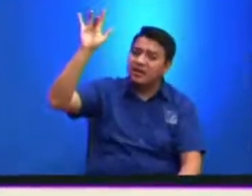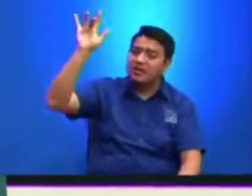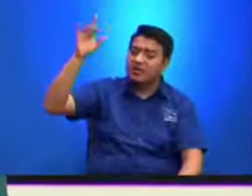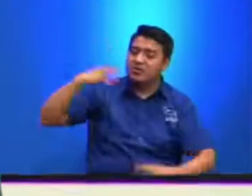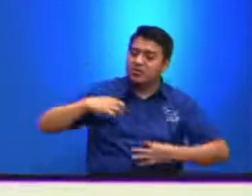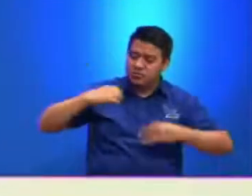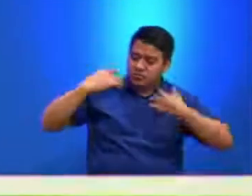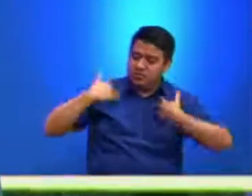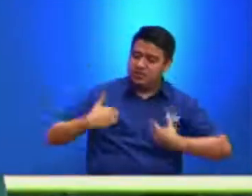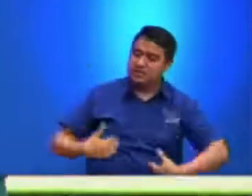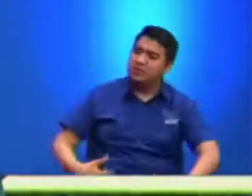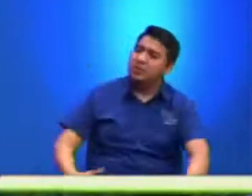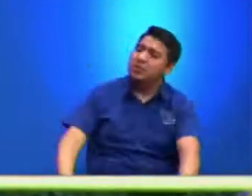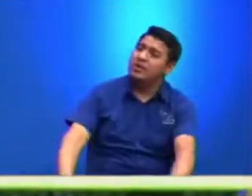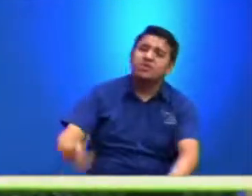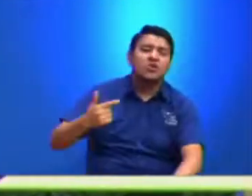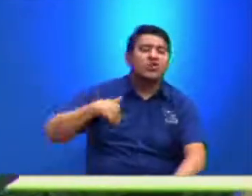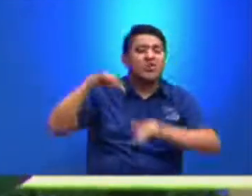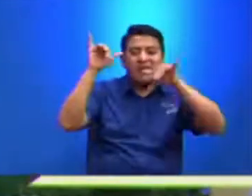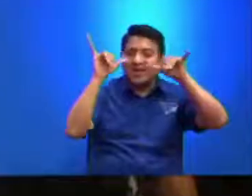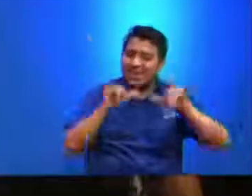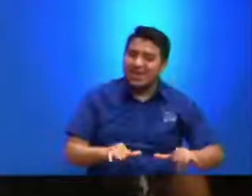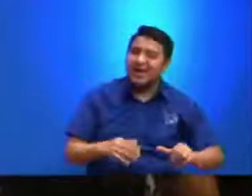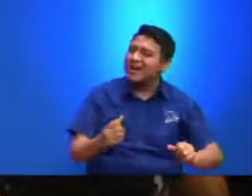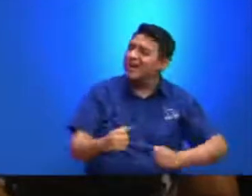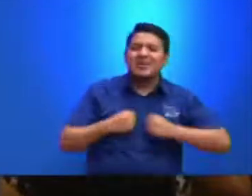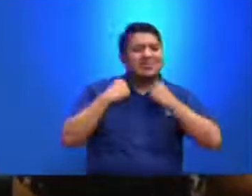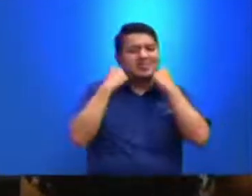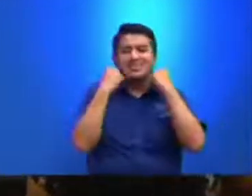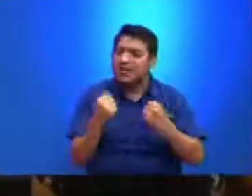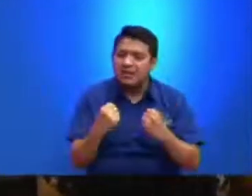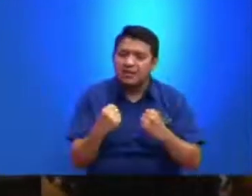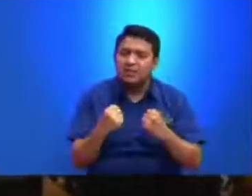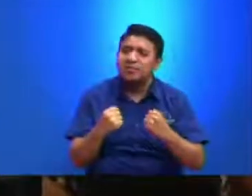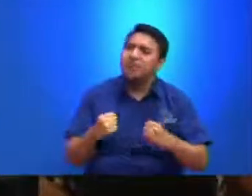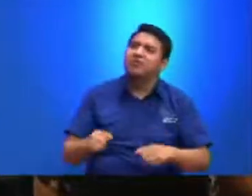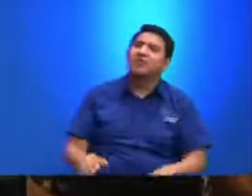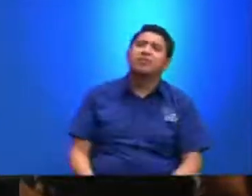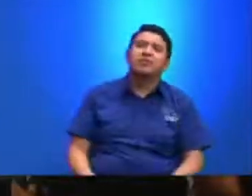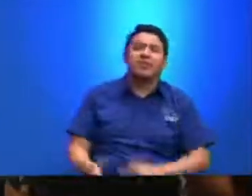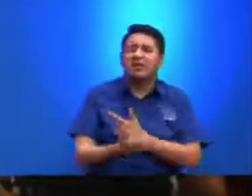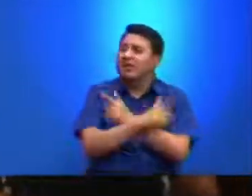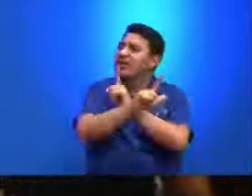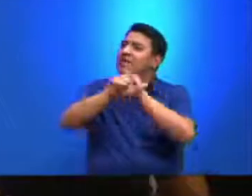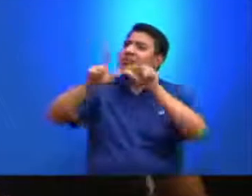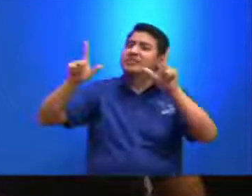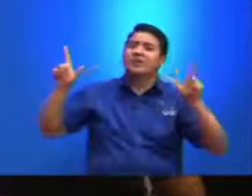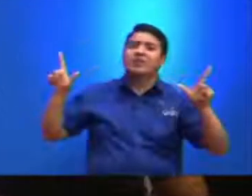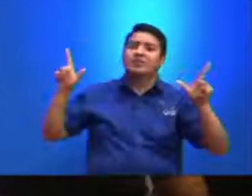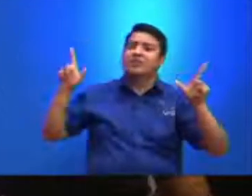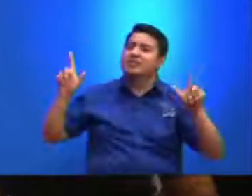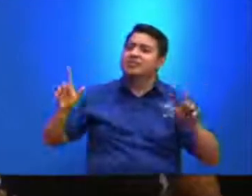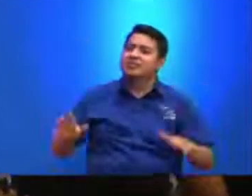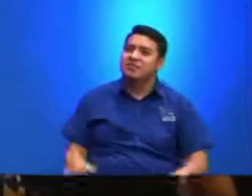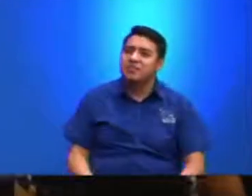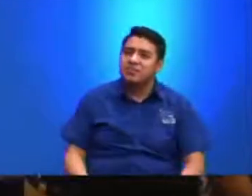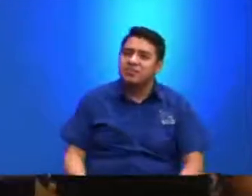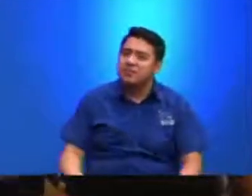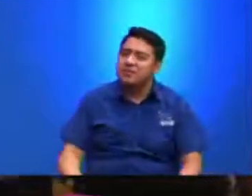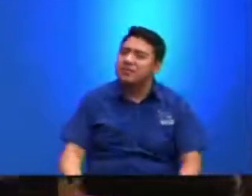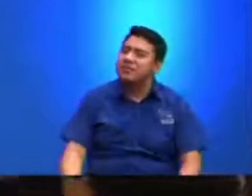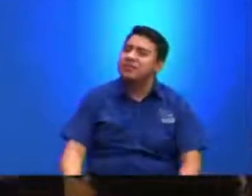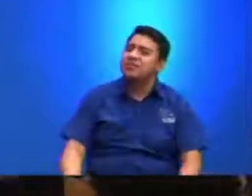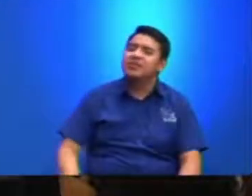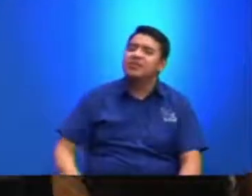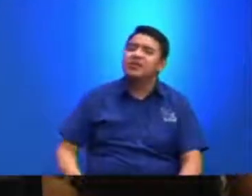borde de su manto, quedaré sano, quedaré libre de este azote. Señor,